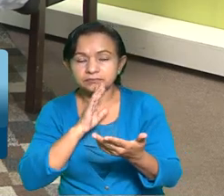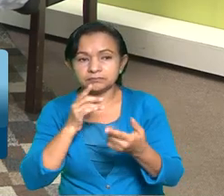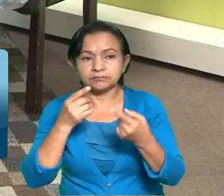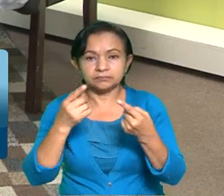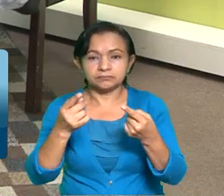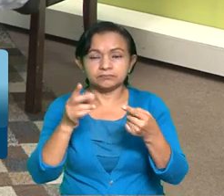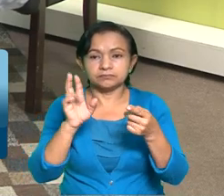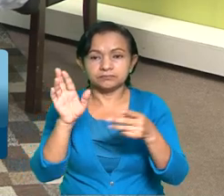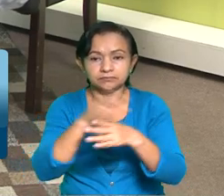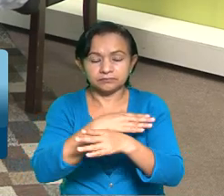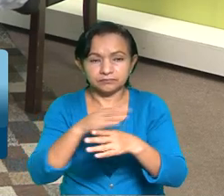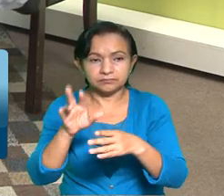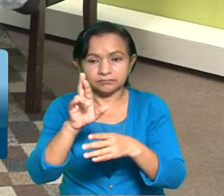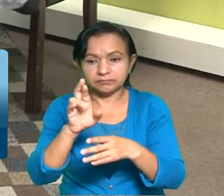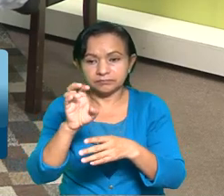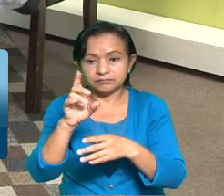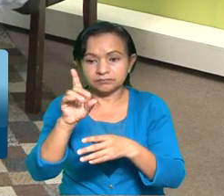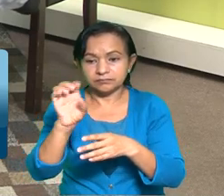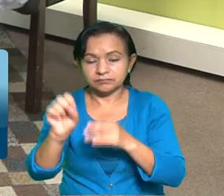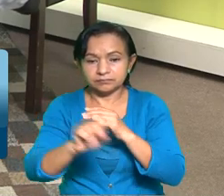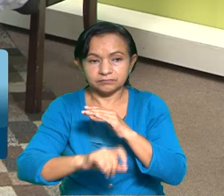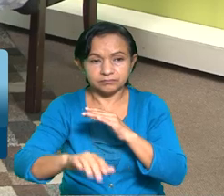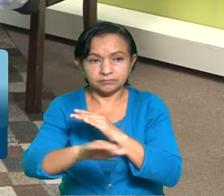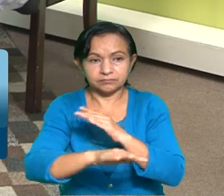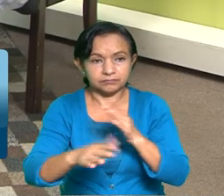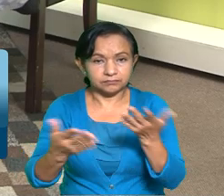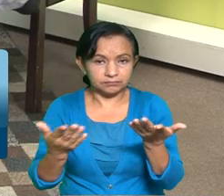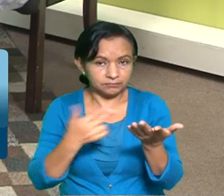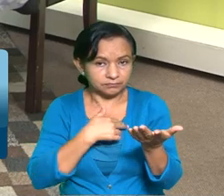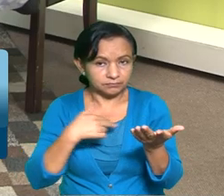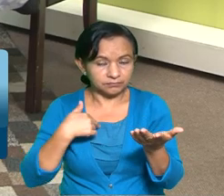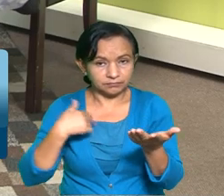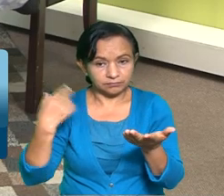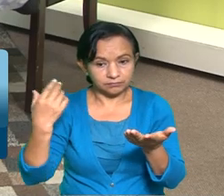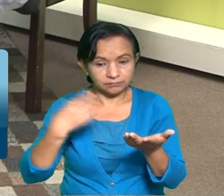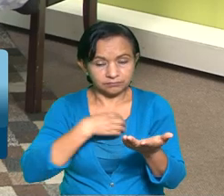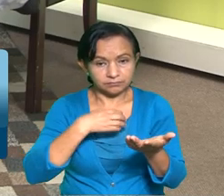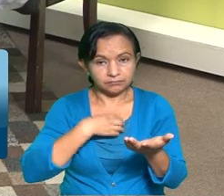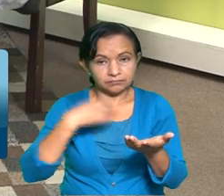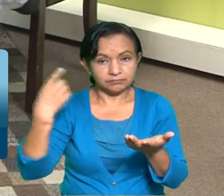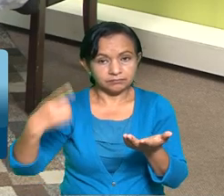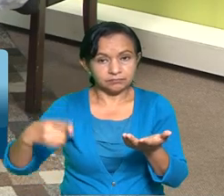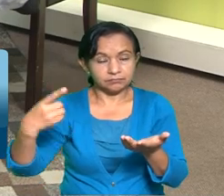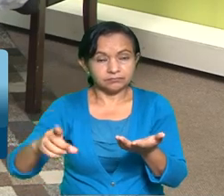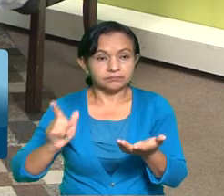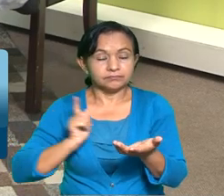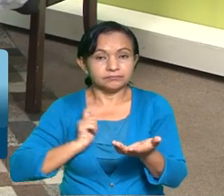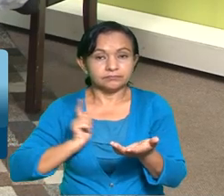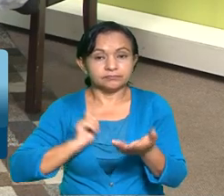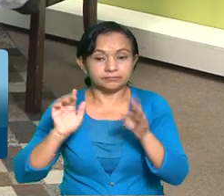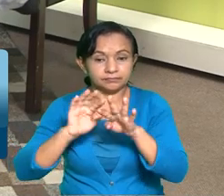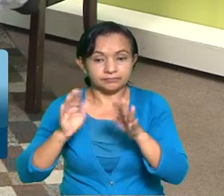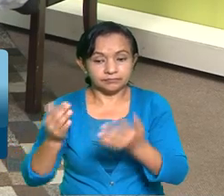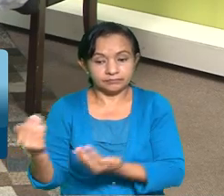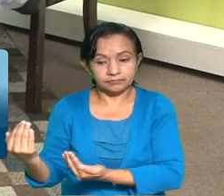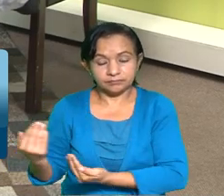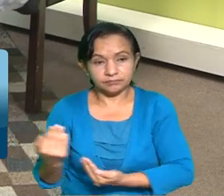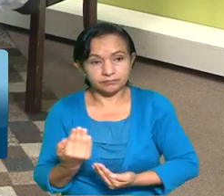en las redes sociales. Pero ella está haciendo el uso del derecho y del el deber derecho que tiene de darle a amamantar a su